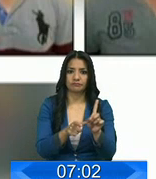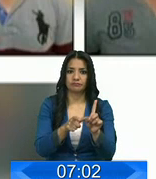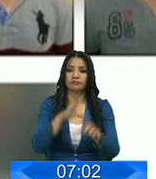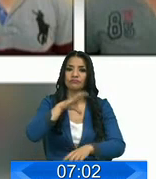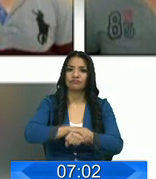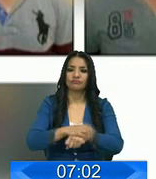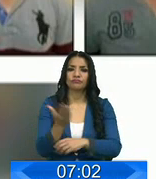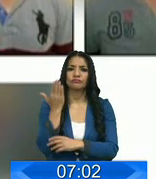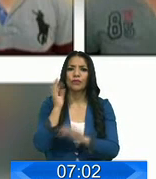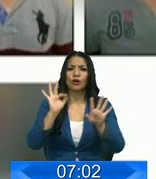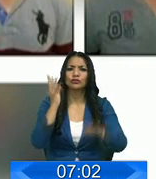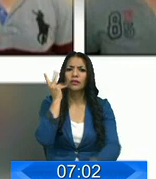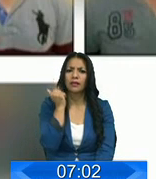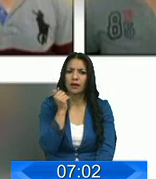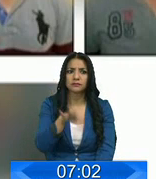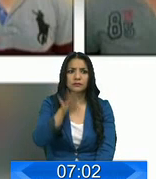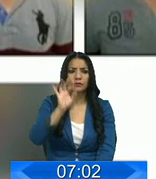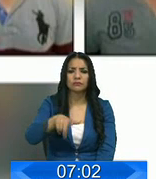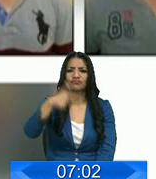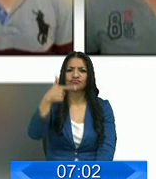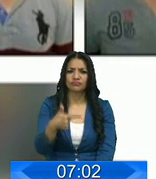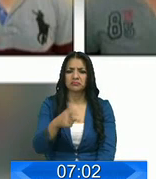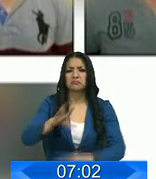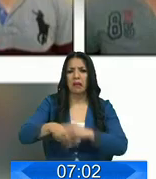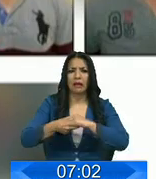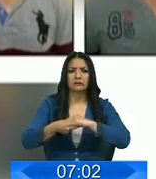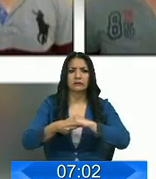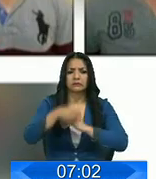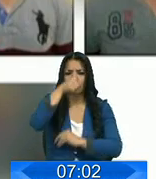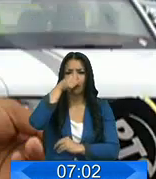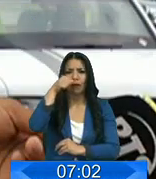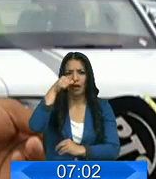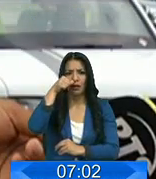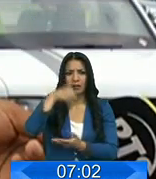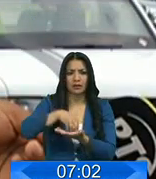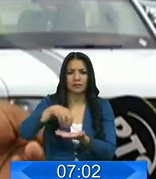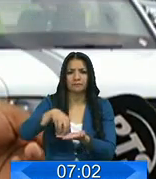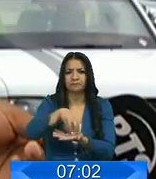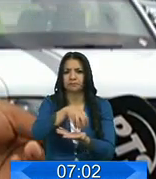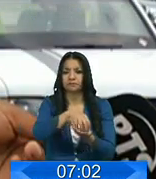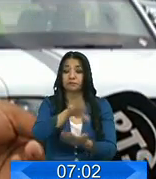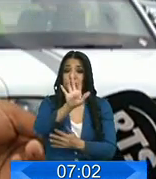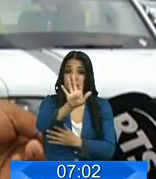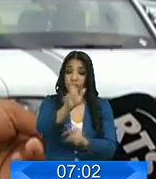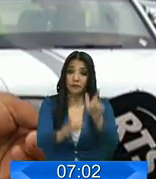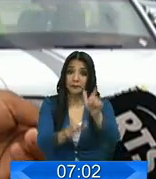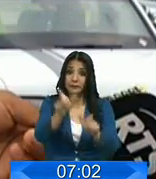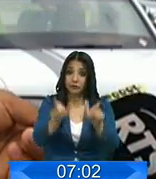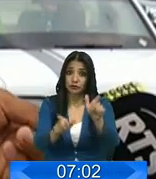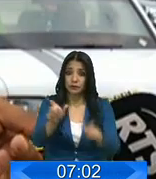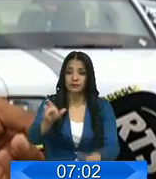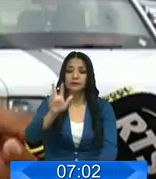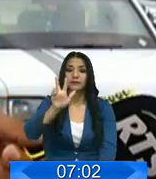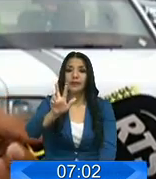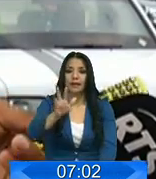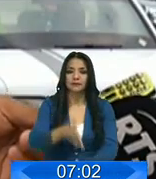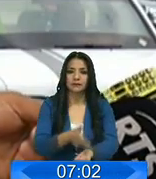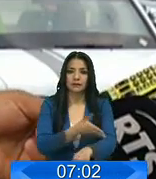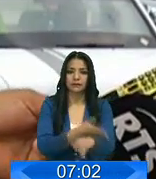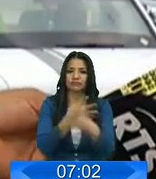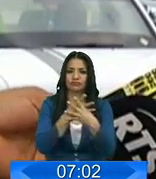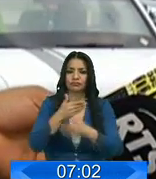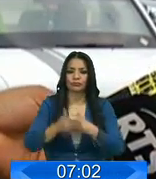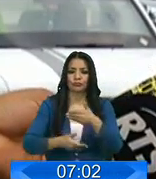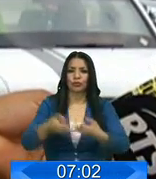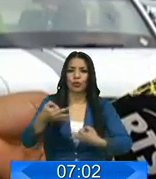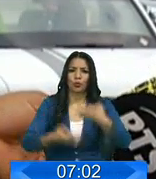8 días. Le encontraron ese revólver y también algunos gramos de cocaína. De los 5 individuos, 3 tienen procesos judiciales, entre